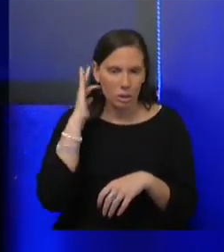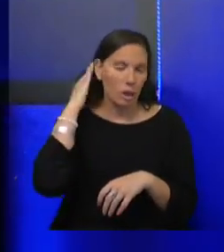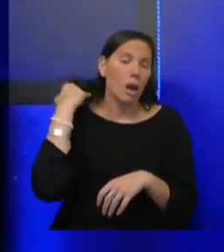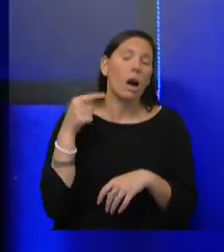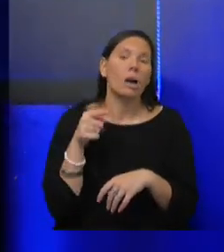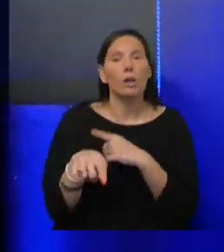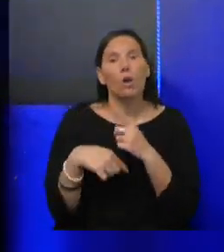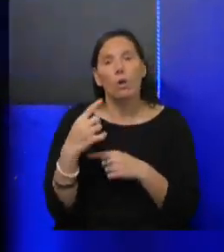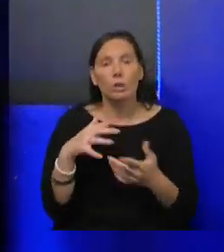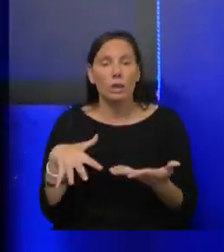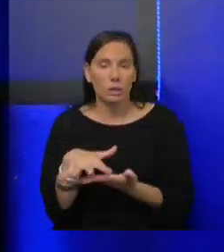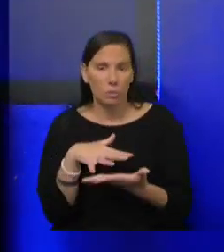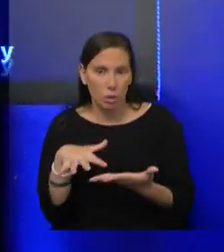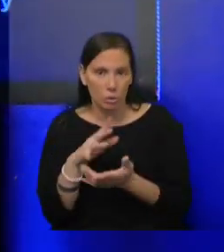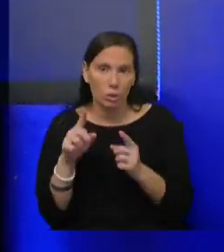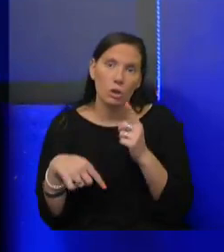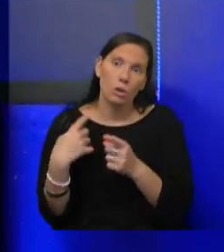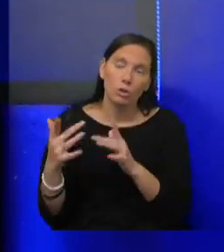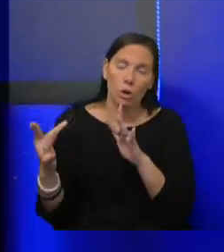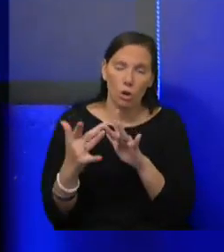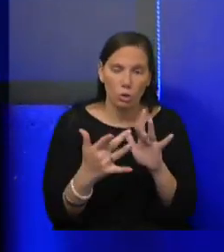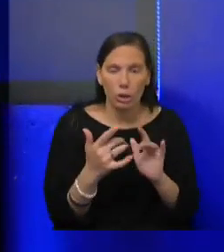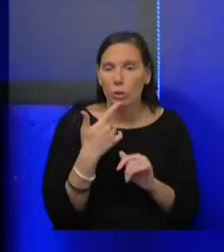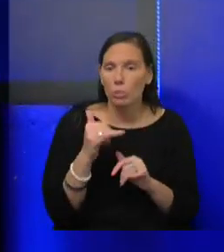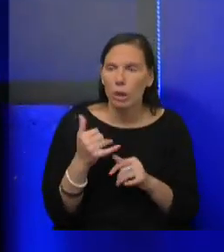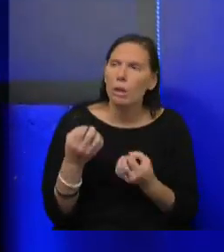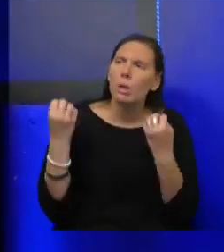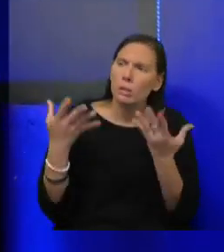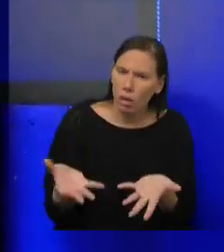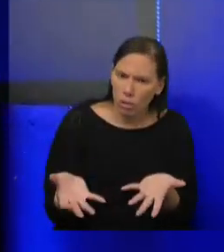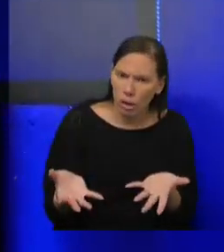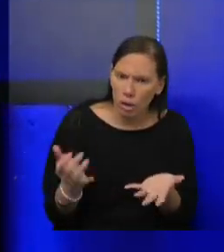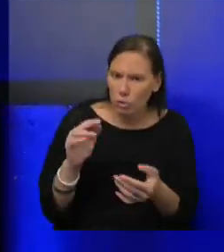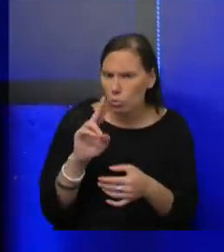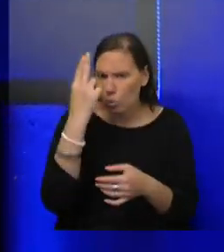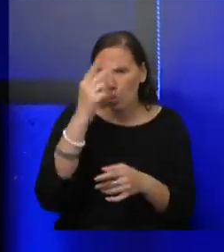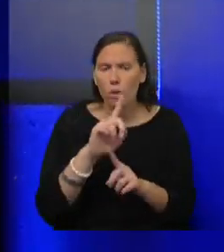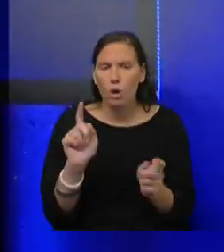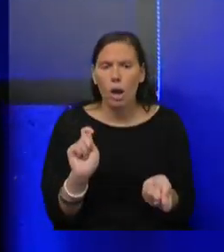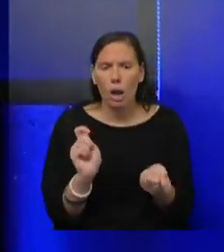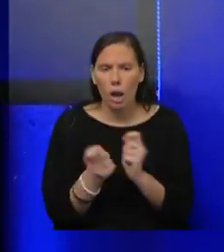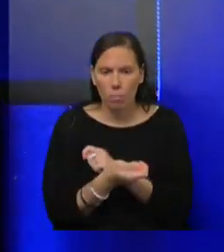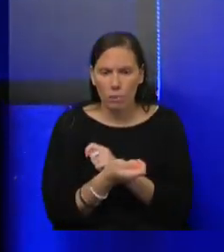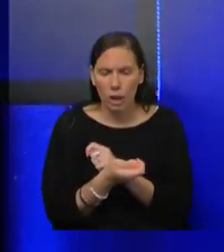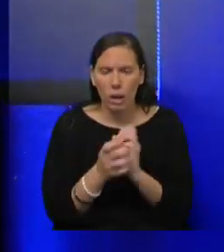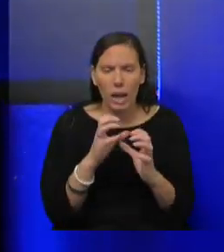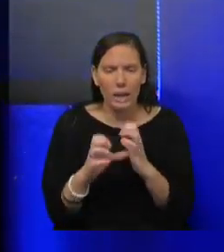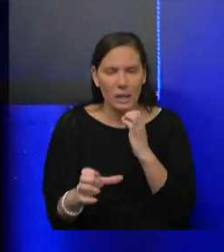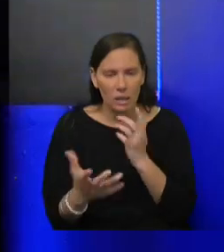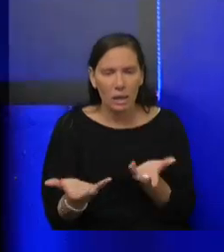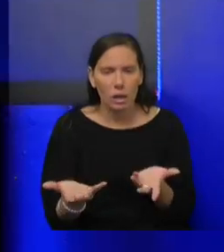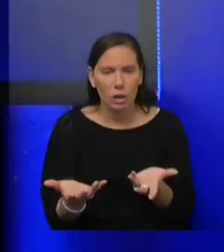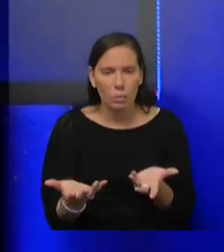aparecen otras realidades también y otros vínculos por ejemplo que Hubiese pasado si Uruguay no hubiese transformado su matriz energética